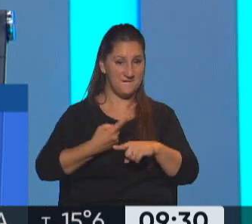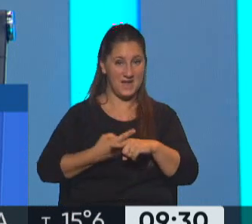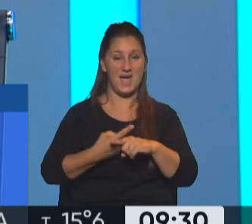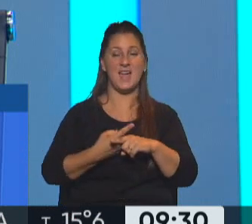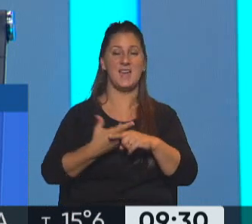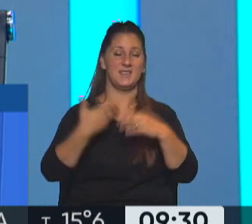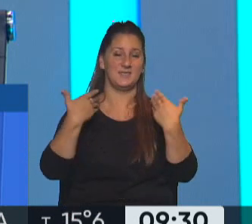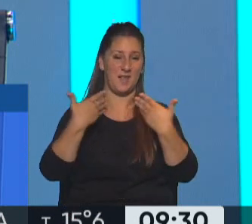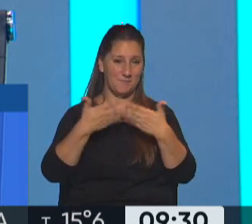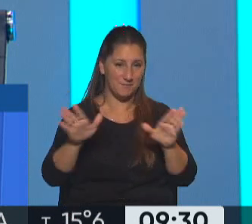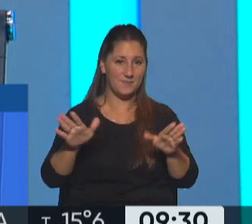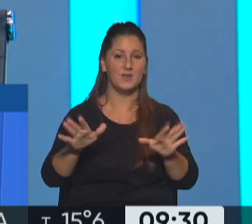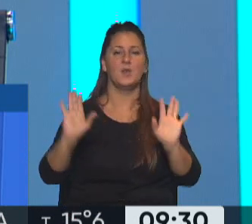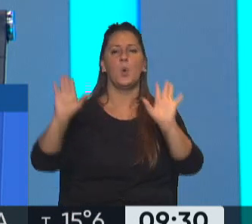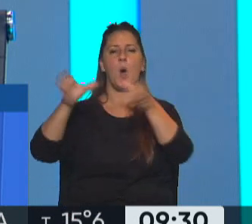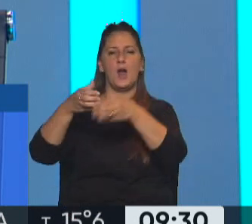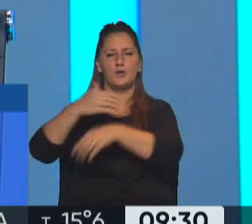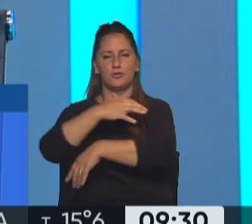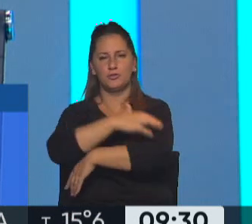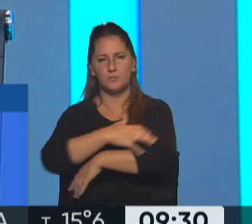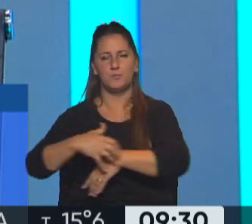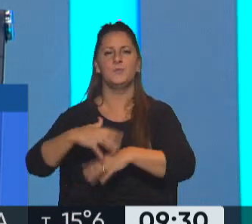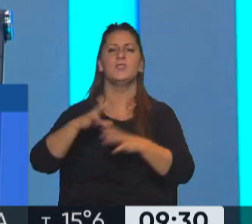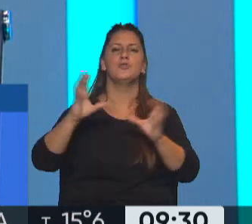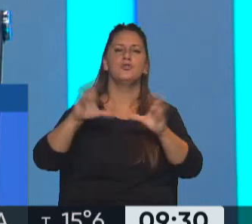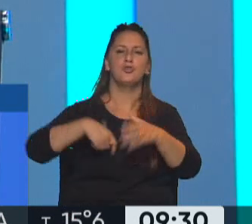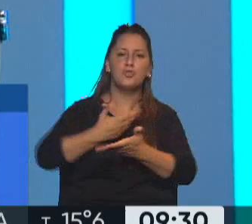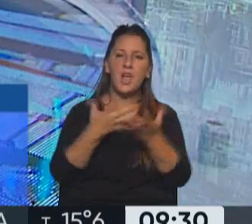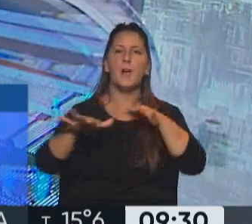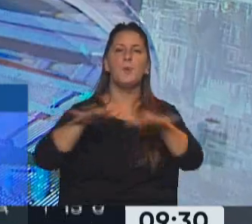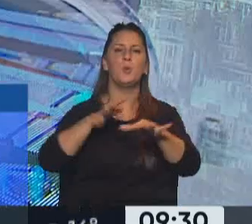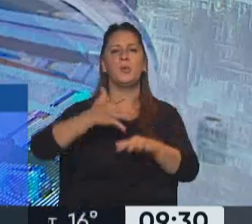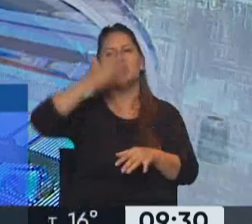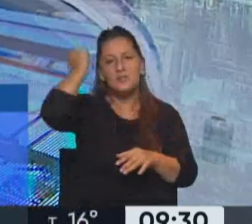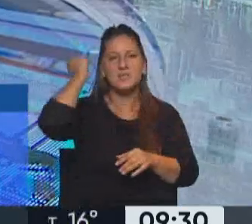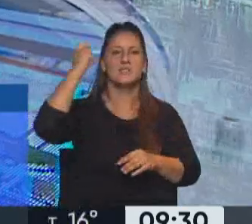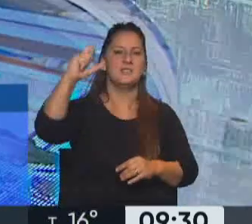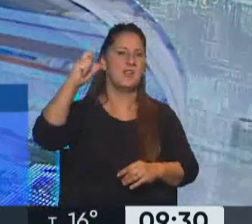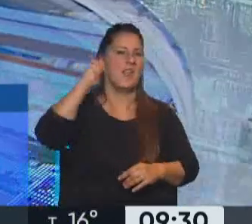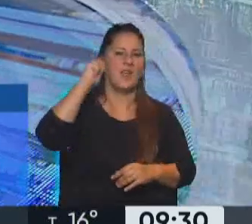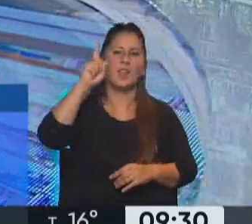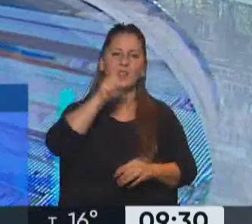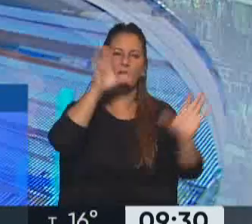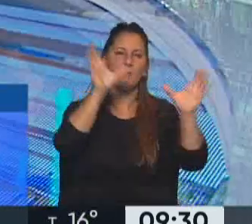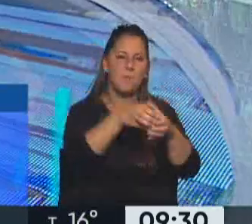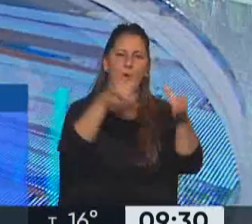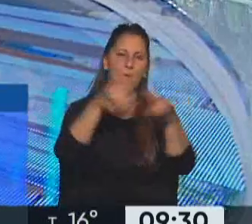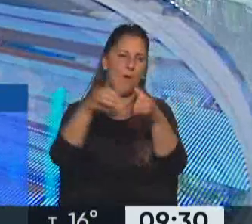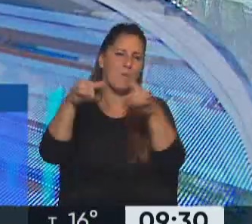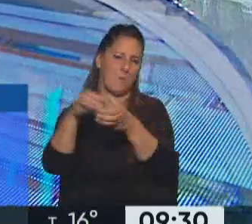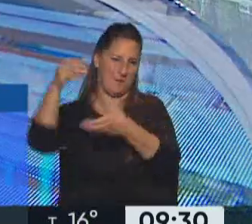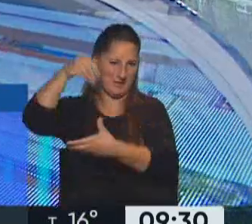los movimientos sociales, Barrios de Pie, el Movimiento Evita, va a estar también la CGT, intendentes, distintos colectivos también